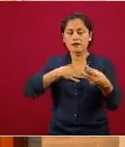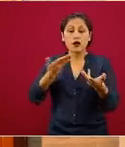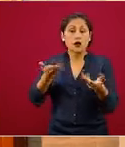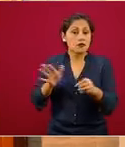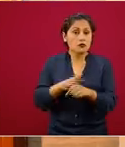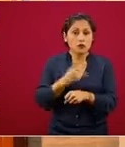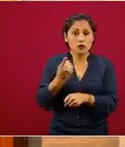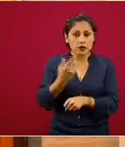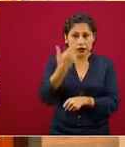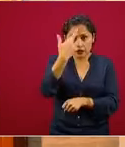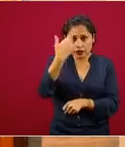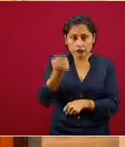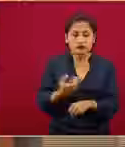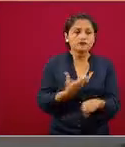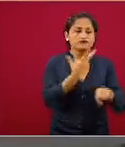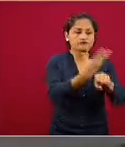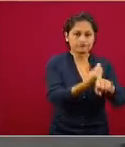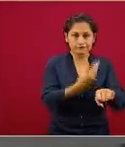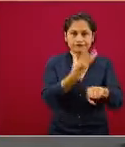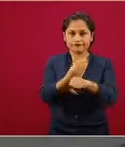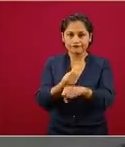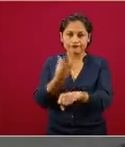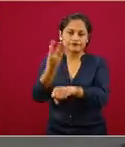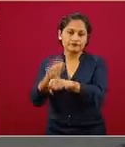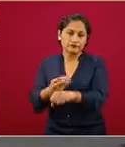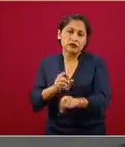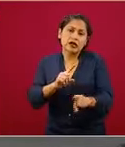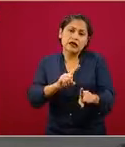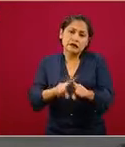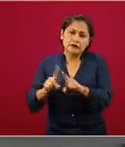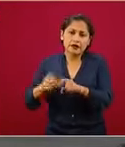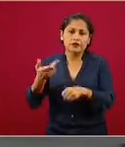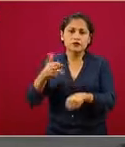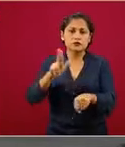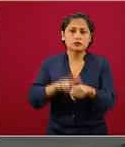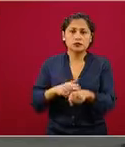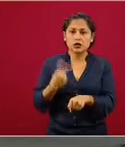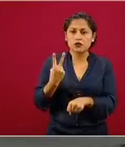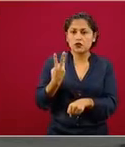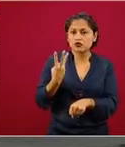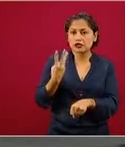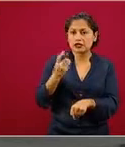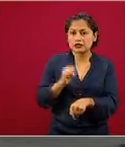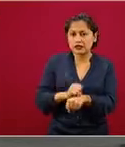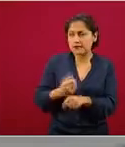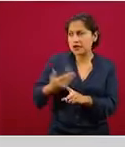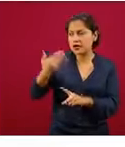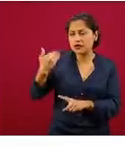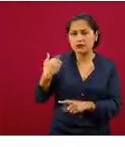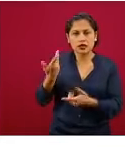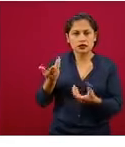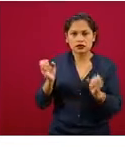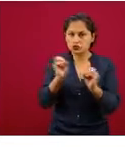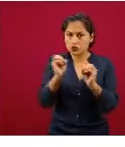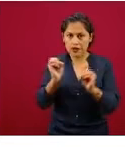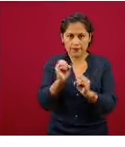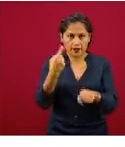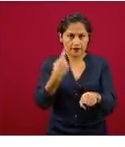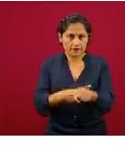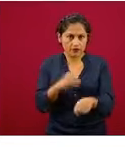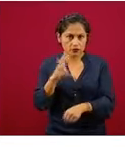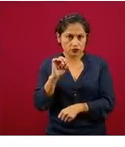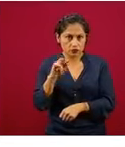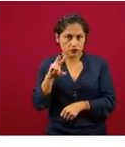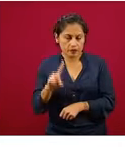la expansión, es decir, hospitales que al principio o que hace 2 o 3 semanas todavía no eran COVID-19, en la medida que se van